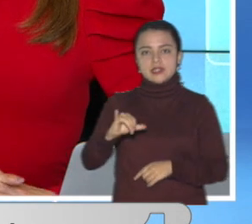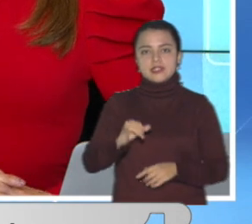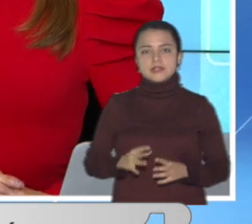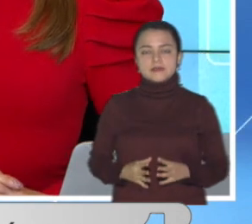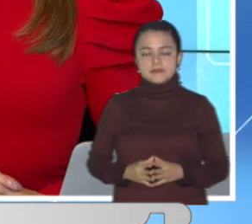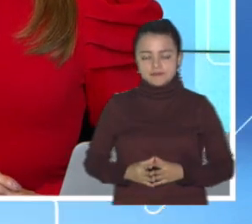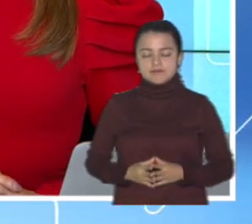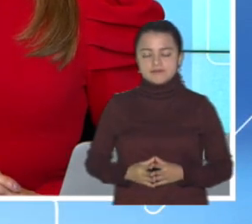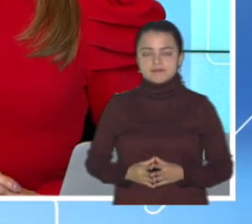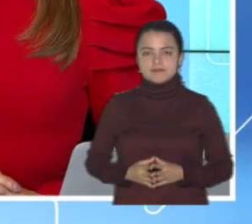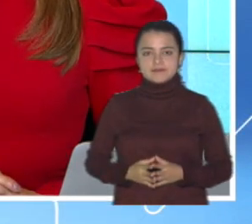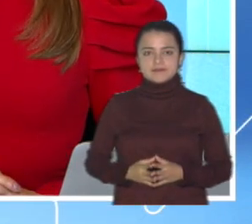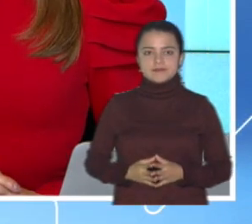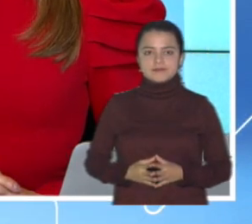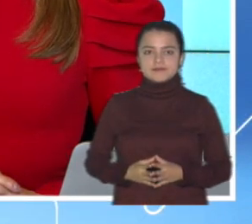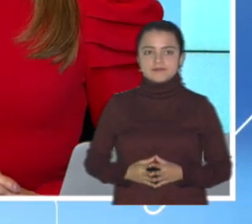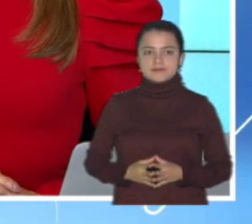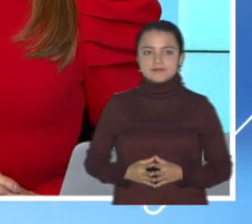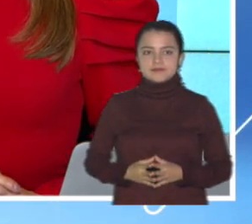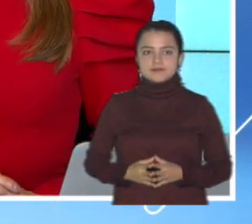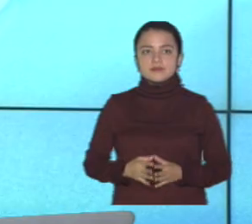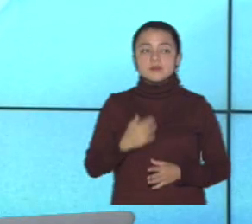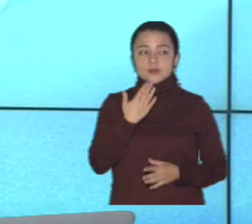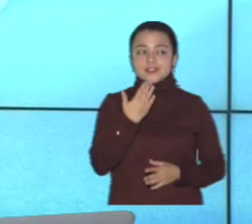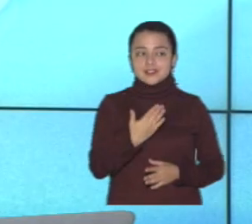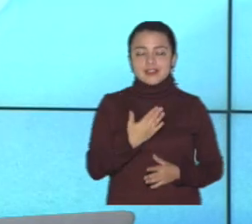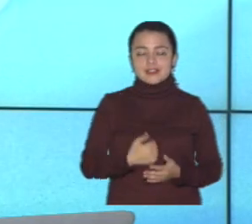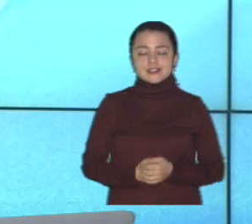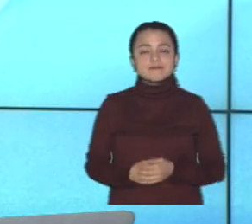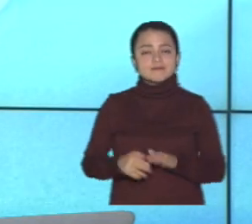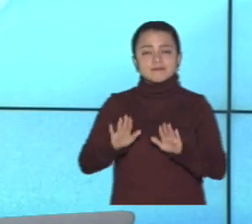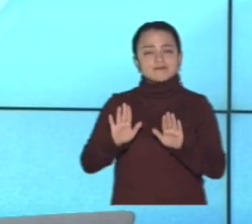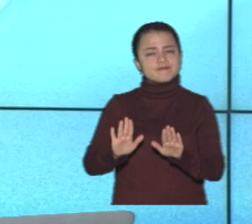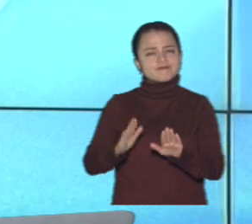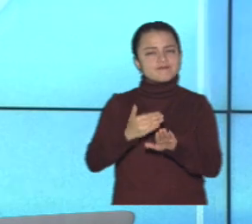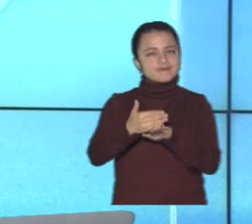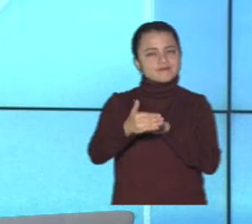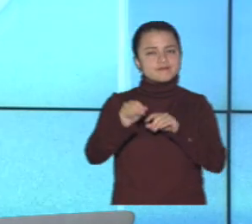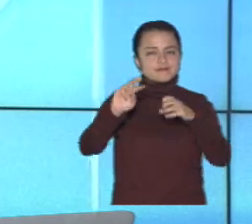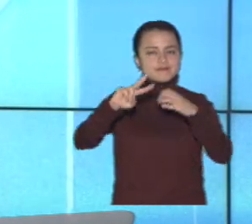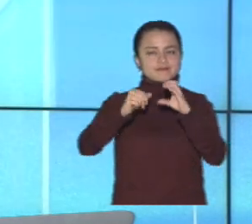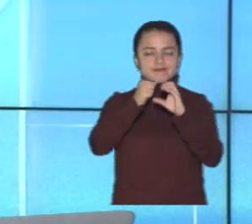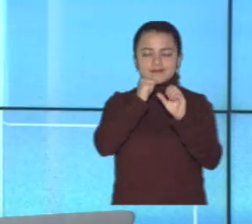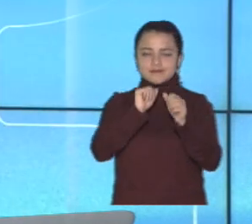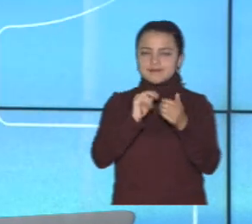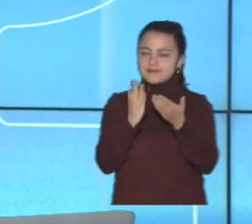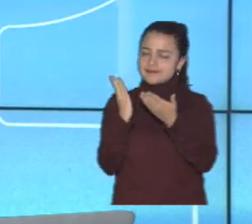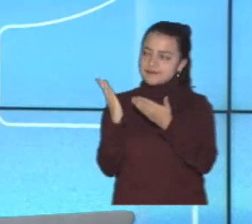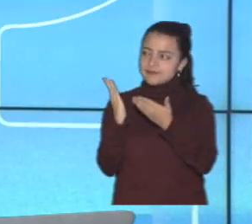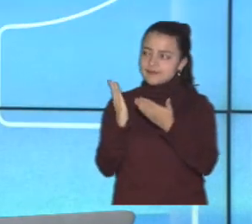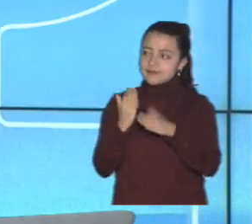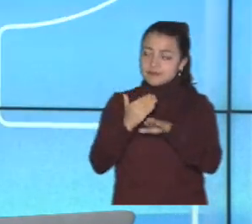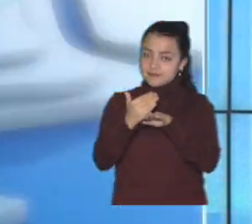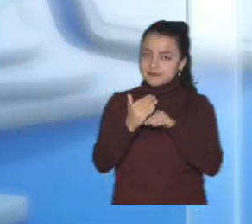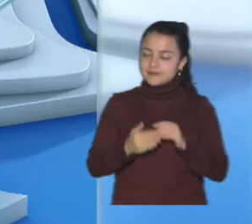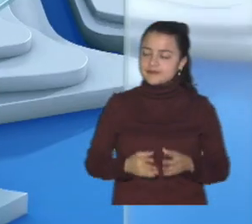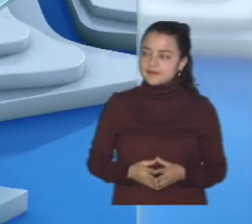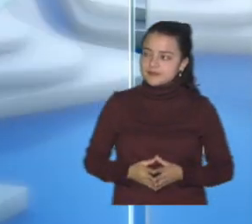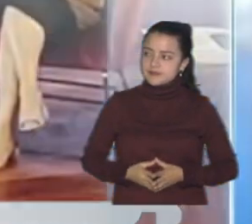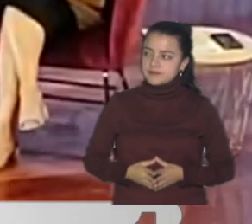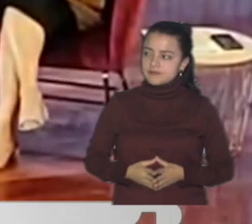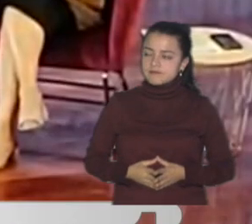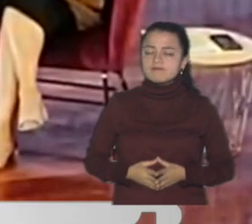Bedoya, Noticentro 1 CMI. Sebastián, muchas gracias. Hacemos una breve pausa en Noticentro 1 CMI, pero al regresar es